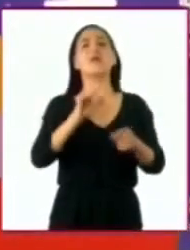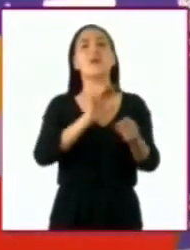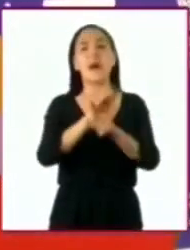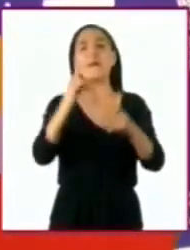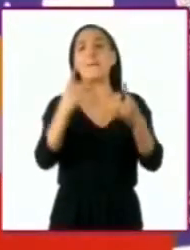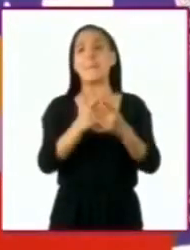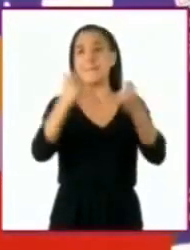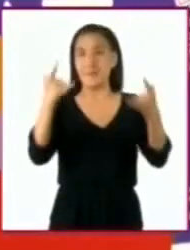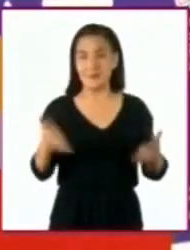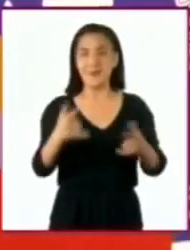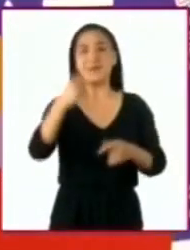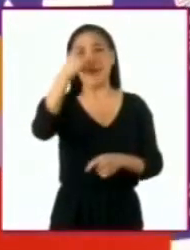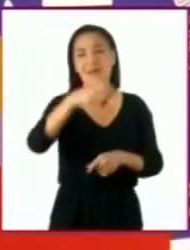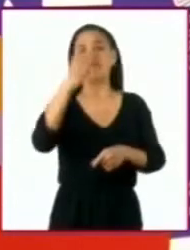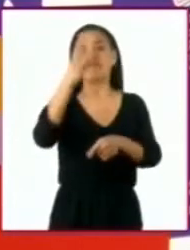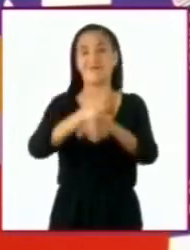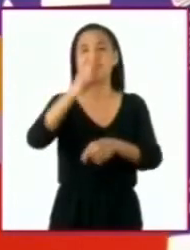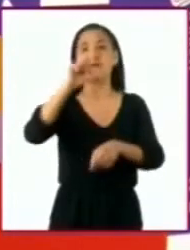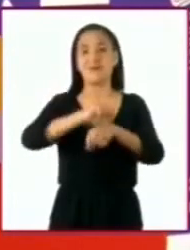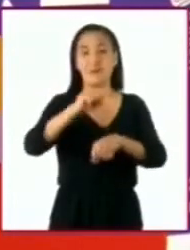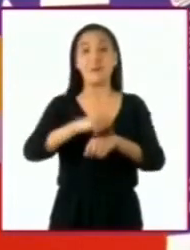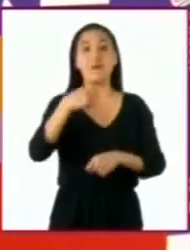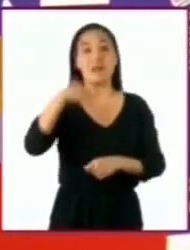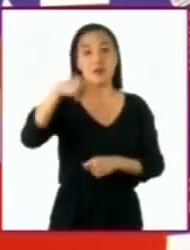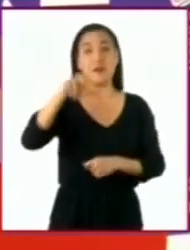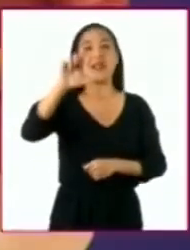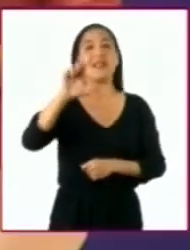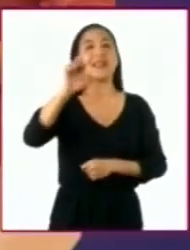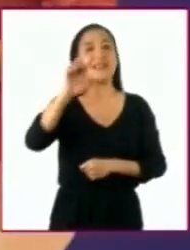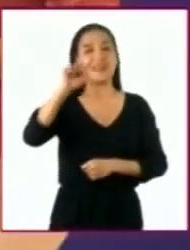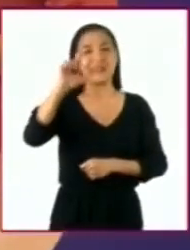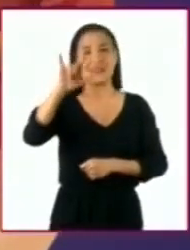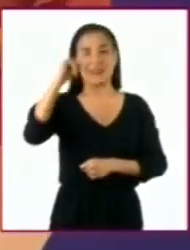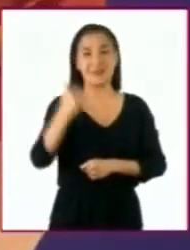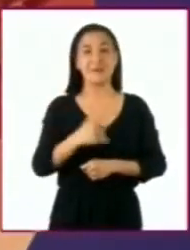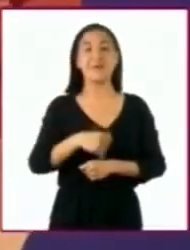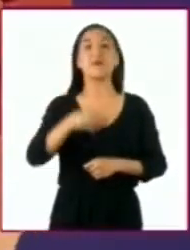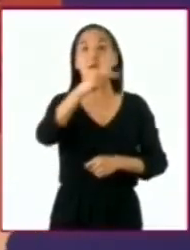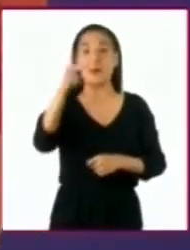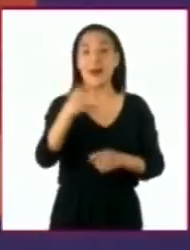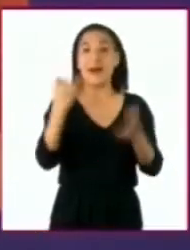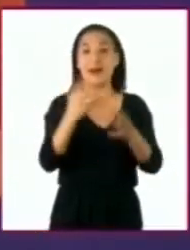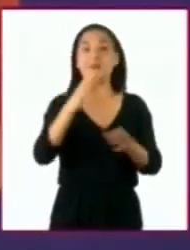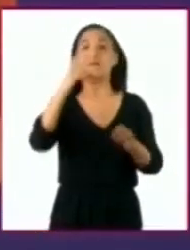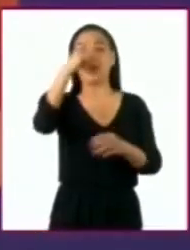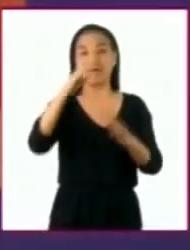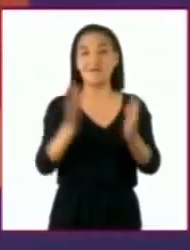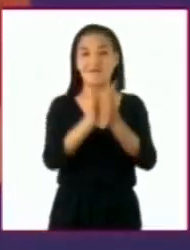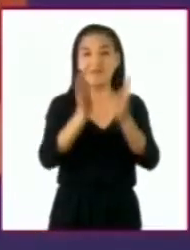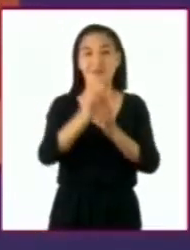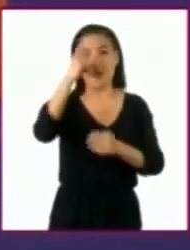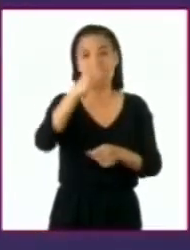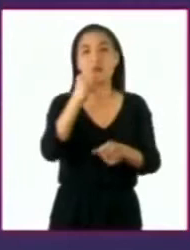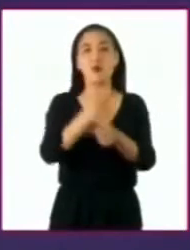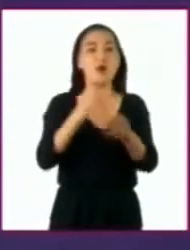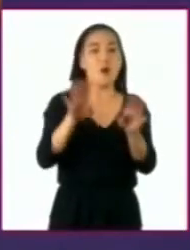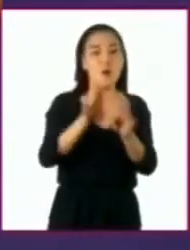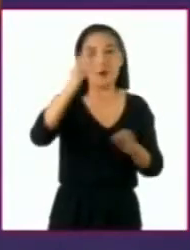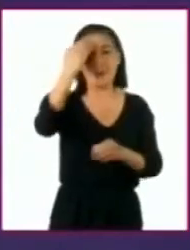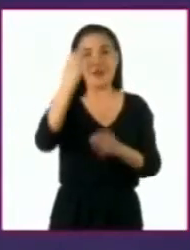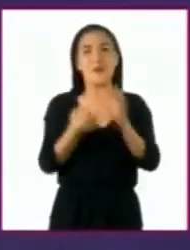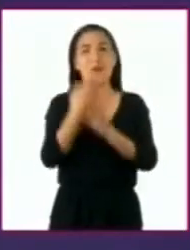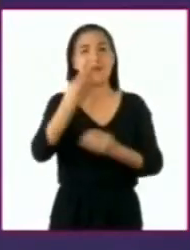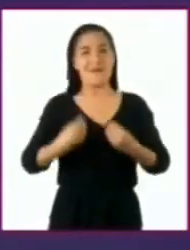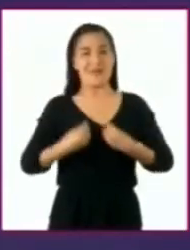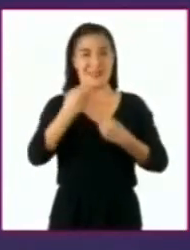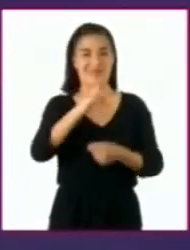Historia para tercer grado. Mi nombre es Leslie Mendívil. Prepárense para conocer acerca de la forma de vida en Nueva España. Mi